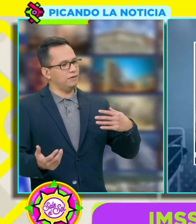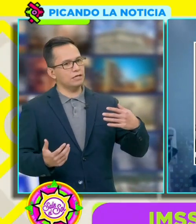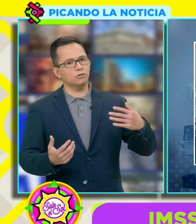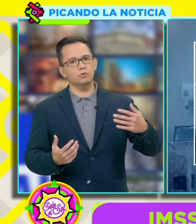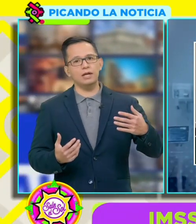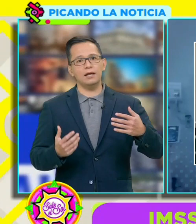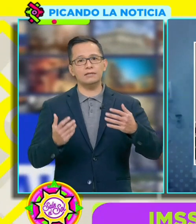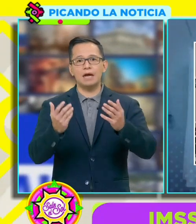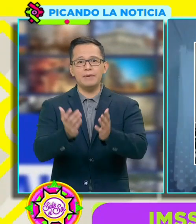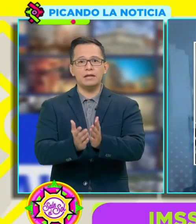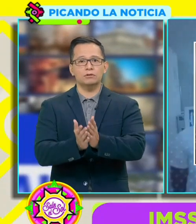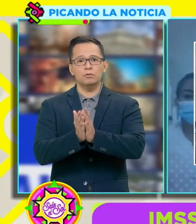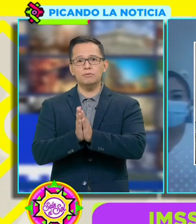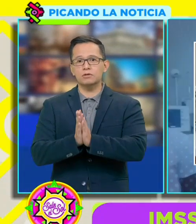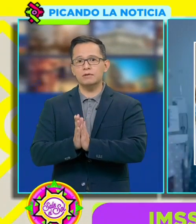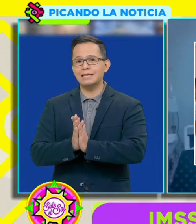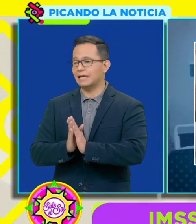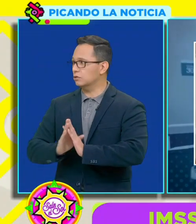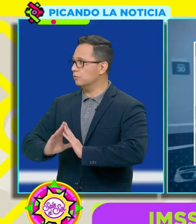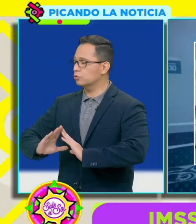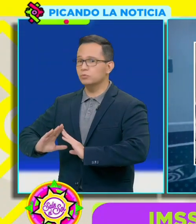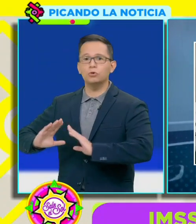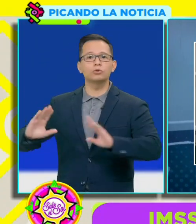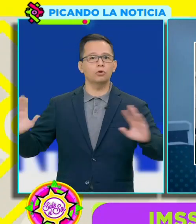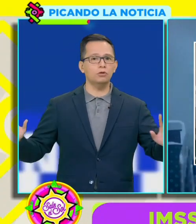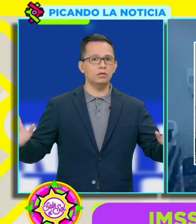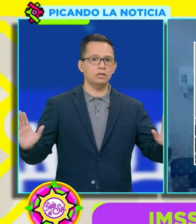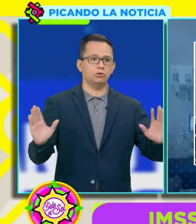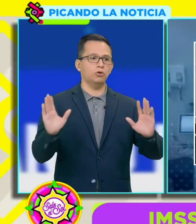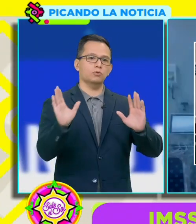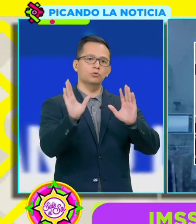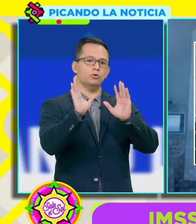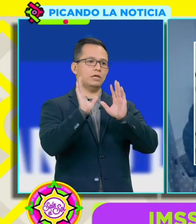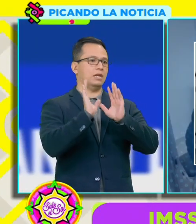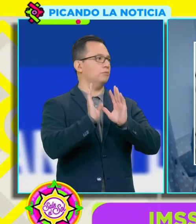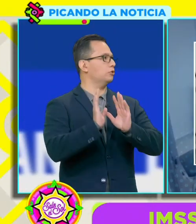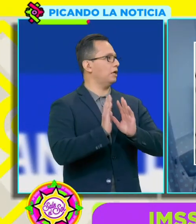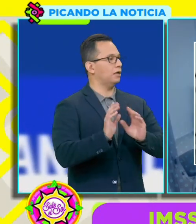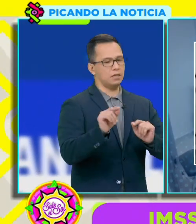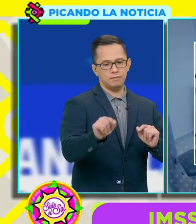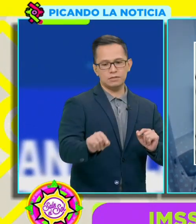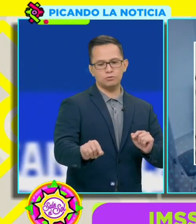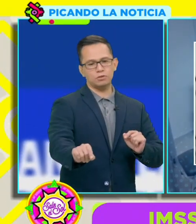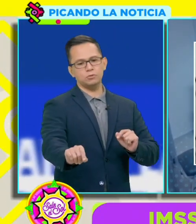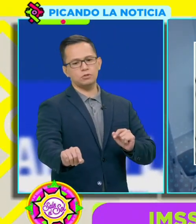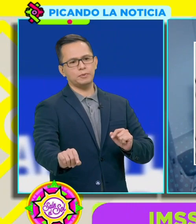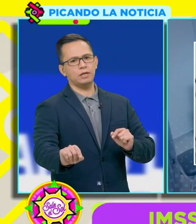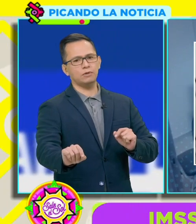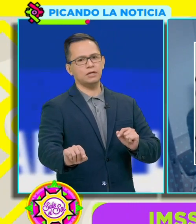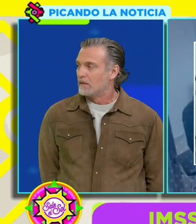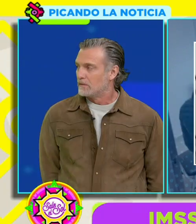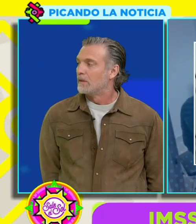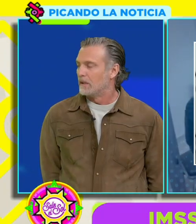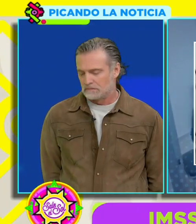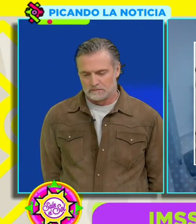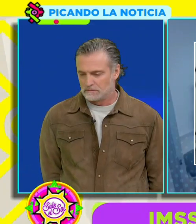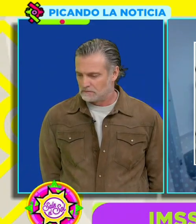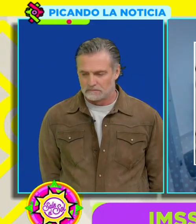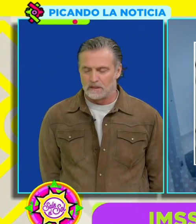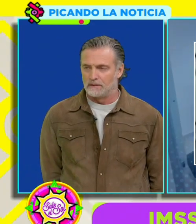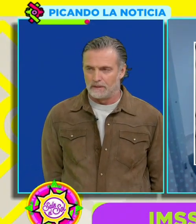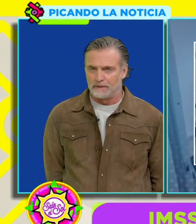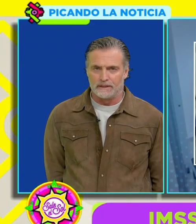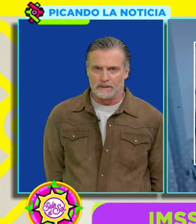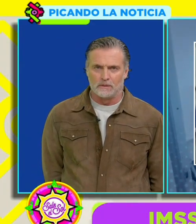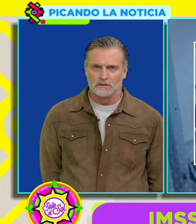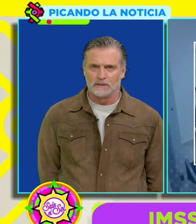que las filas son muy largas. A ver, tomemos en cuenta que somos un montón y todo el mundo queremos que nada más nos estemos esperando aquí el doctor para